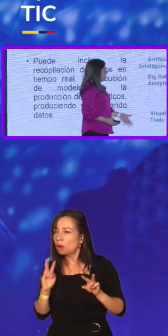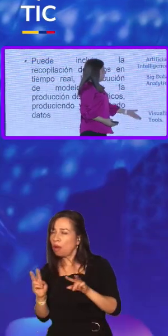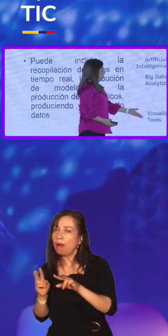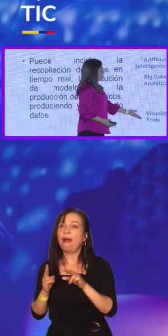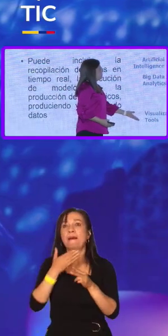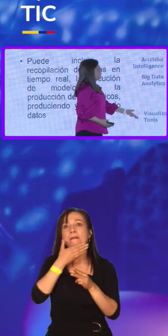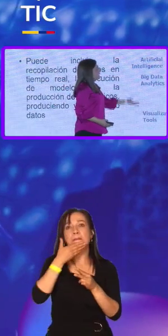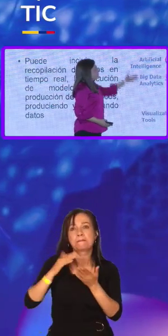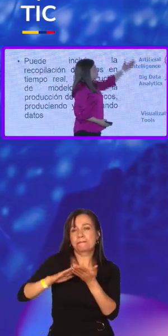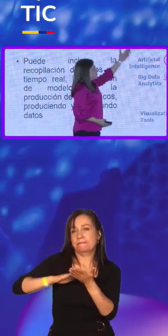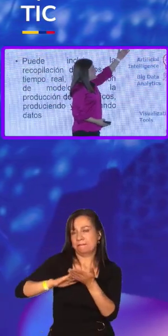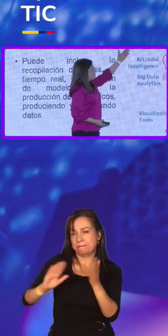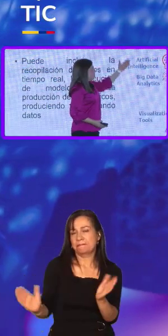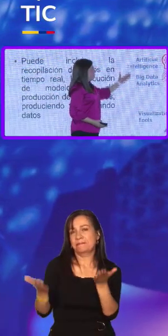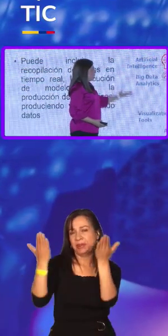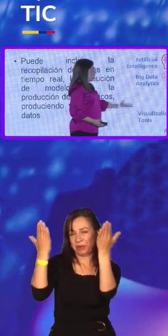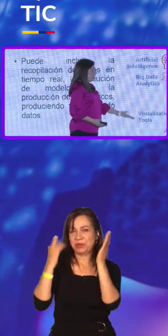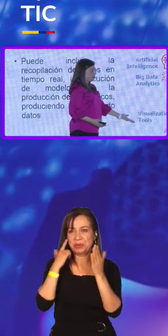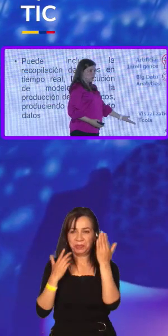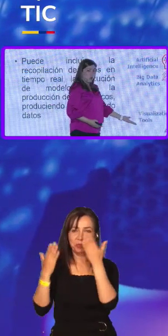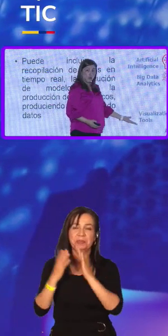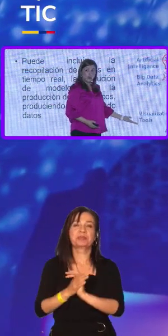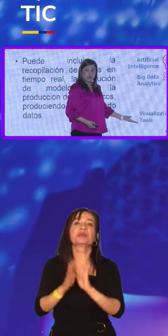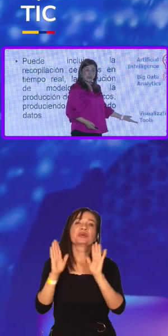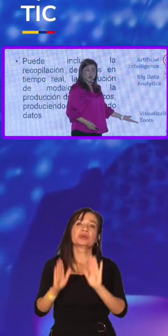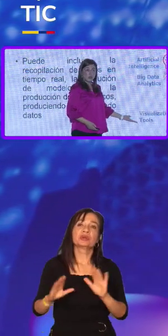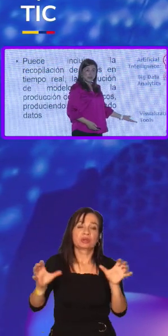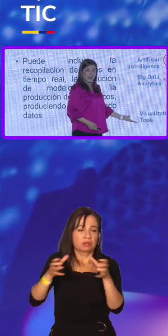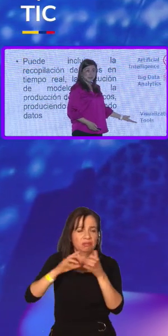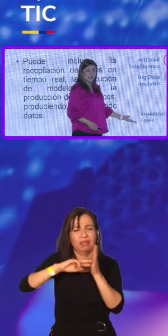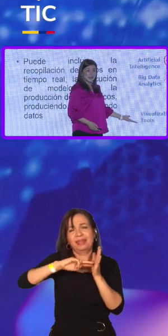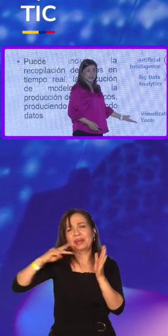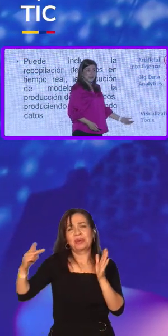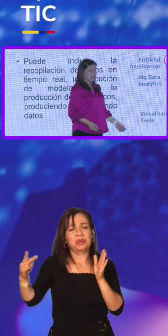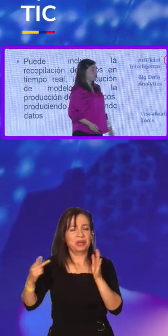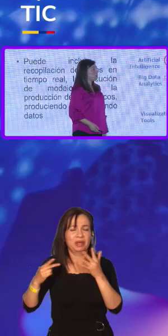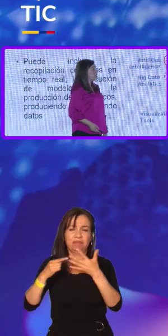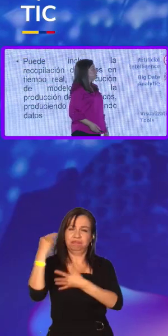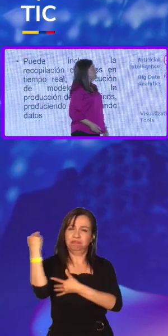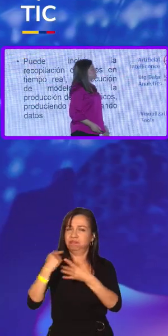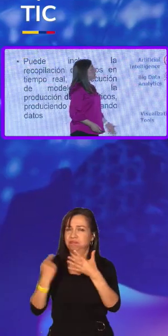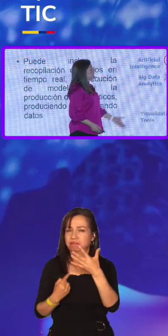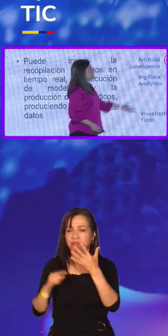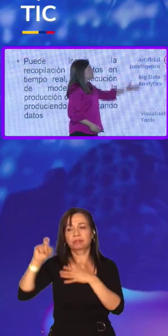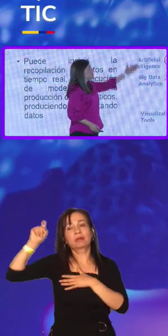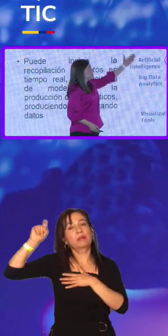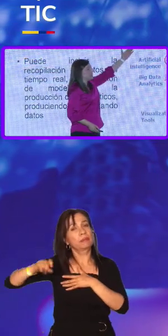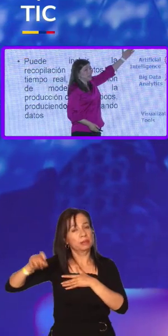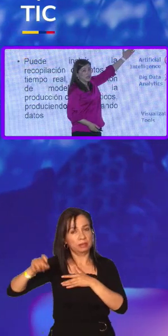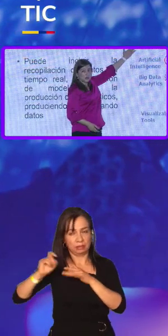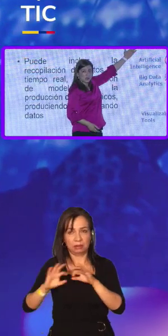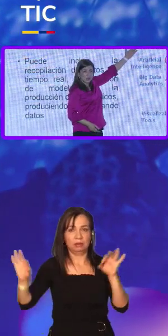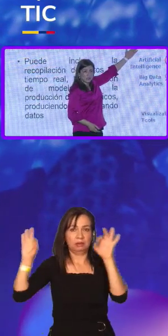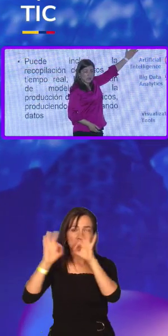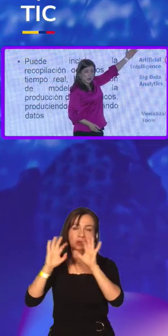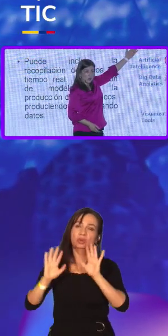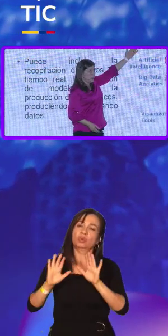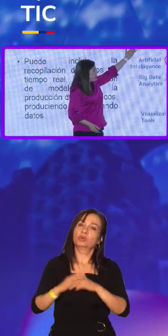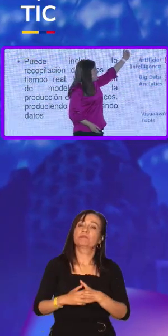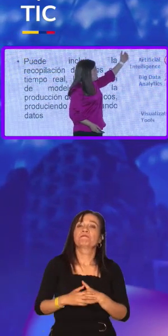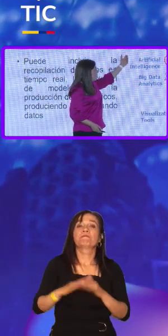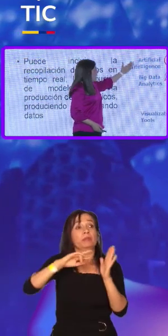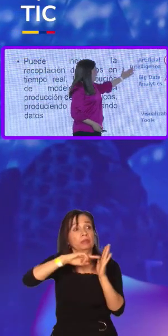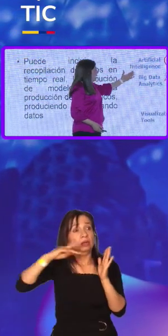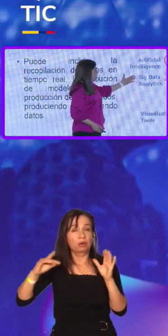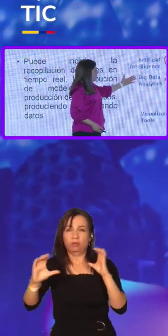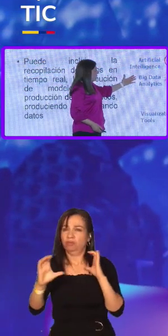las mejoras. Tiene, por supuesto, todo un conjunto de tecnologías que son necesarias para esto, desde tecnologías